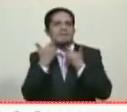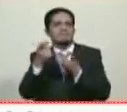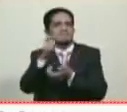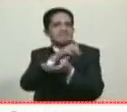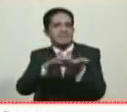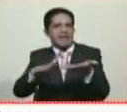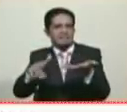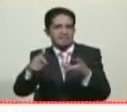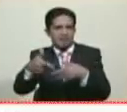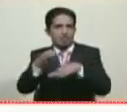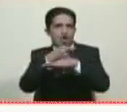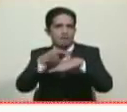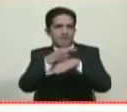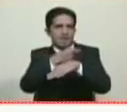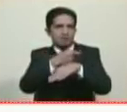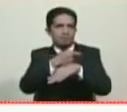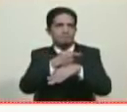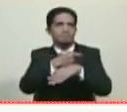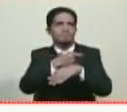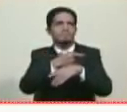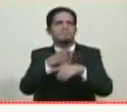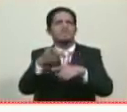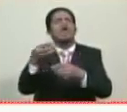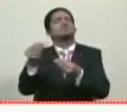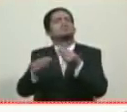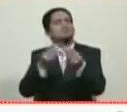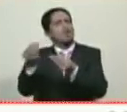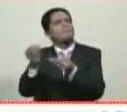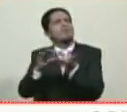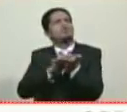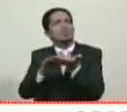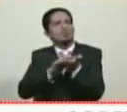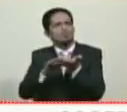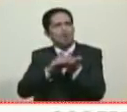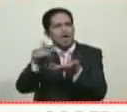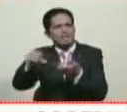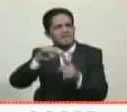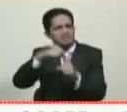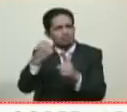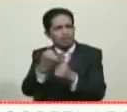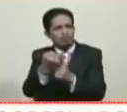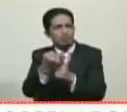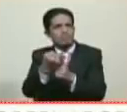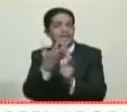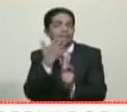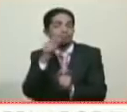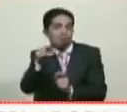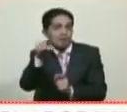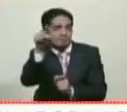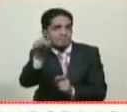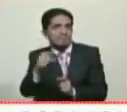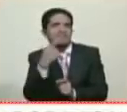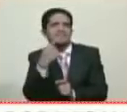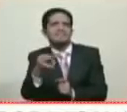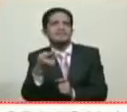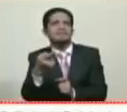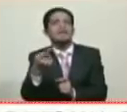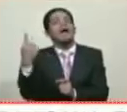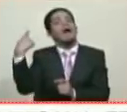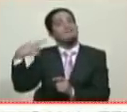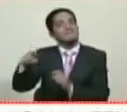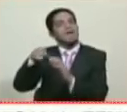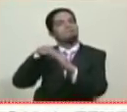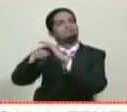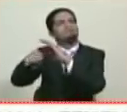el Ejecutivo Nacional. Quisiera saber cómo van a resolver esa situación, tomando en cuenta que usted dice que tenían almacenamiento